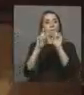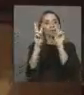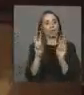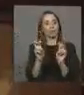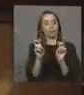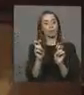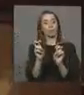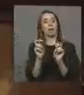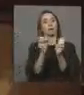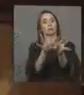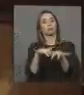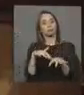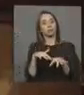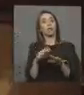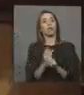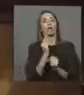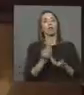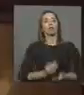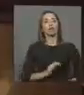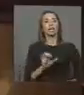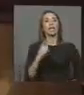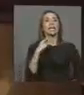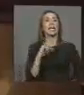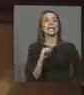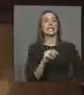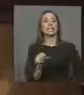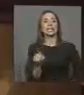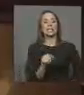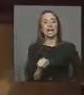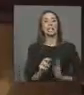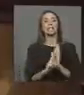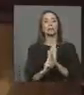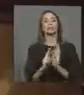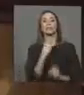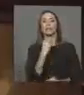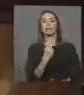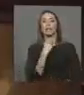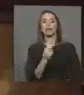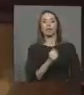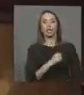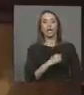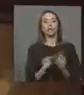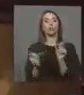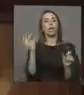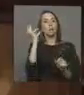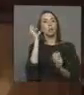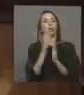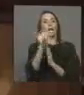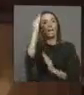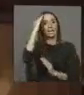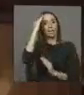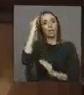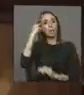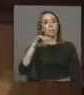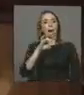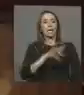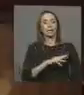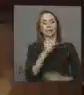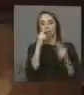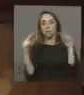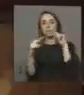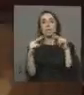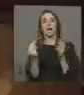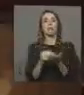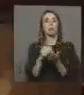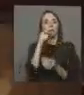la Fundación Equitas, representantes de las Voces Católicas, Mujeres Líderes para Chile, Miradas Más